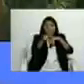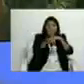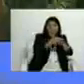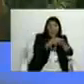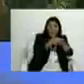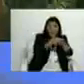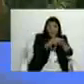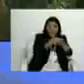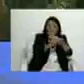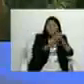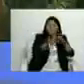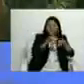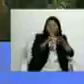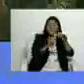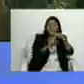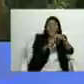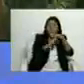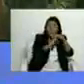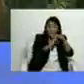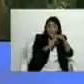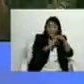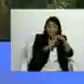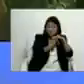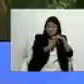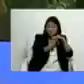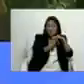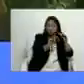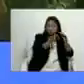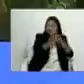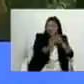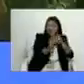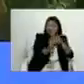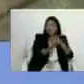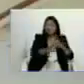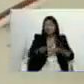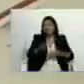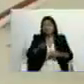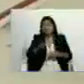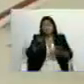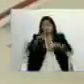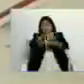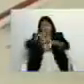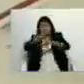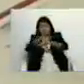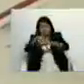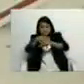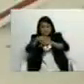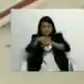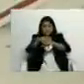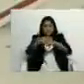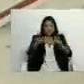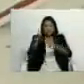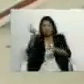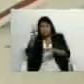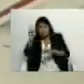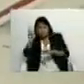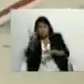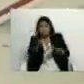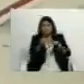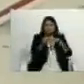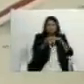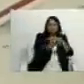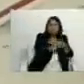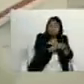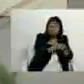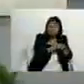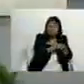el Reino Unido de Gran Bretaña e Irlanda del Norte sobre la frontera entre Venezuela